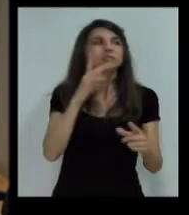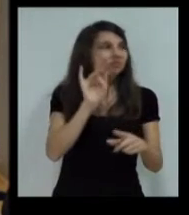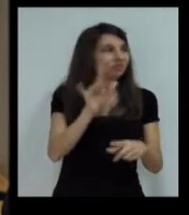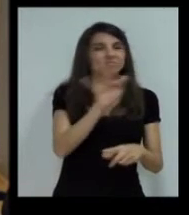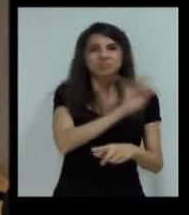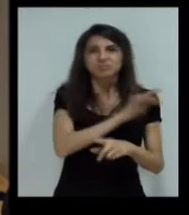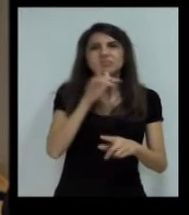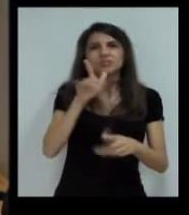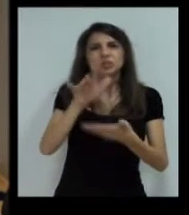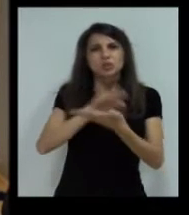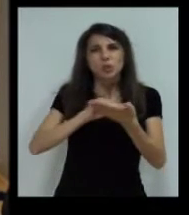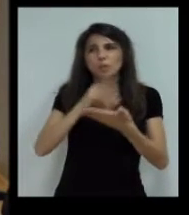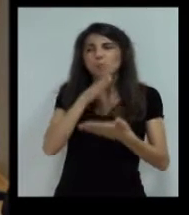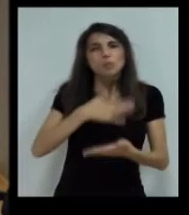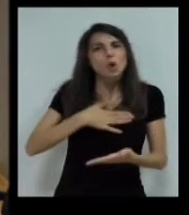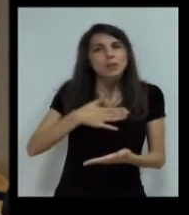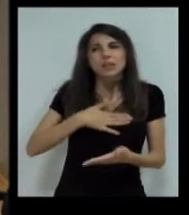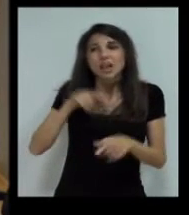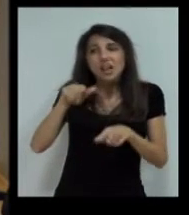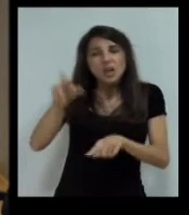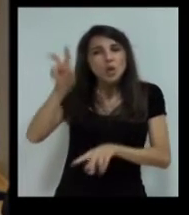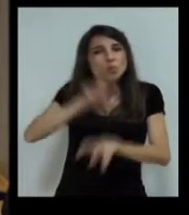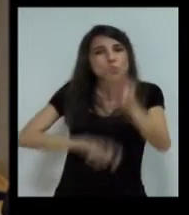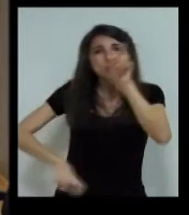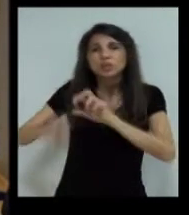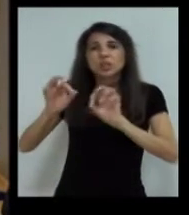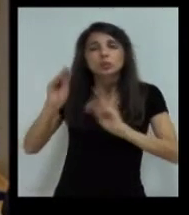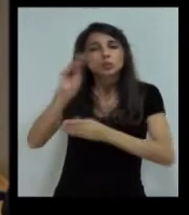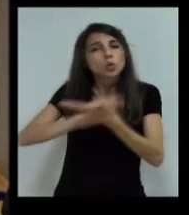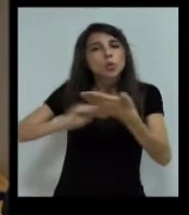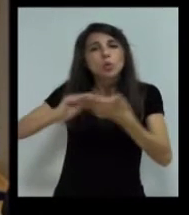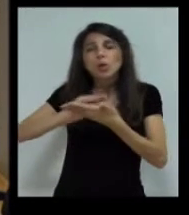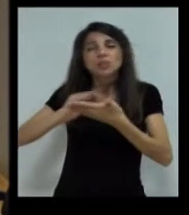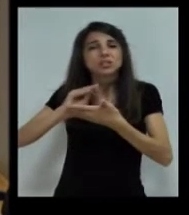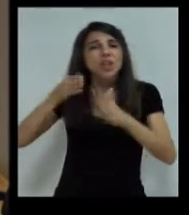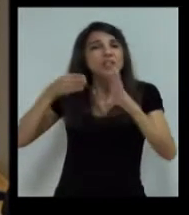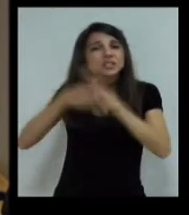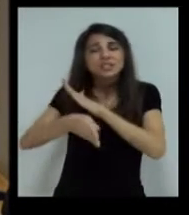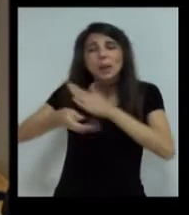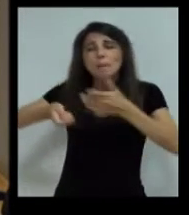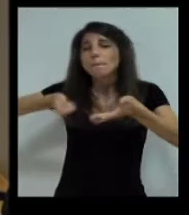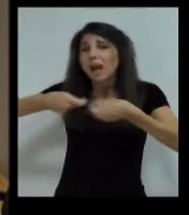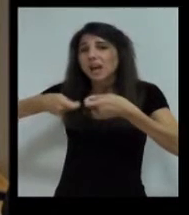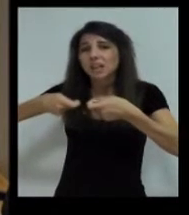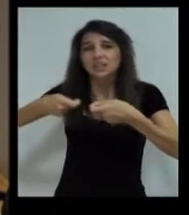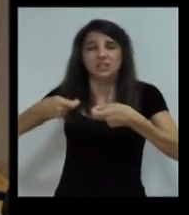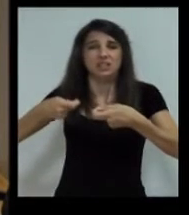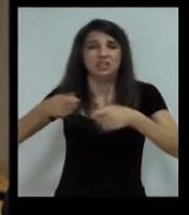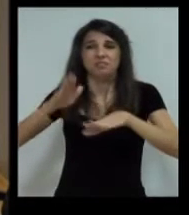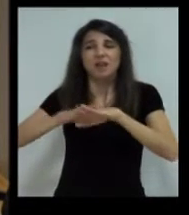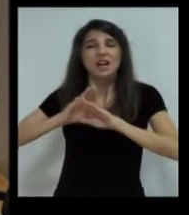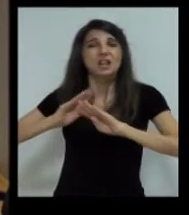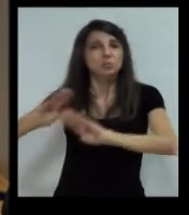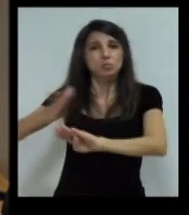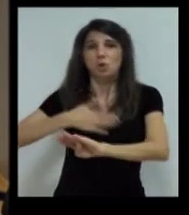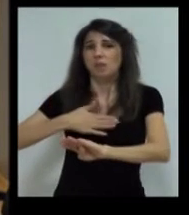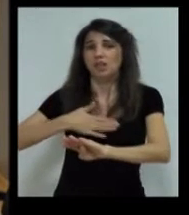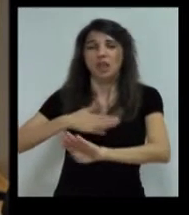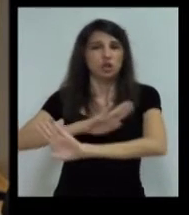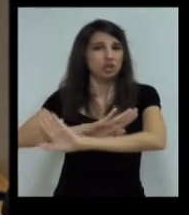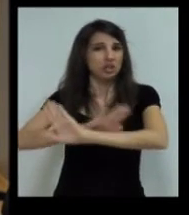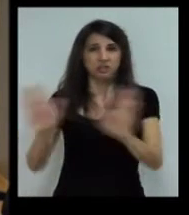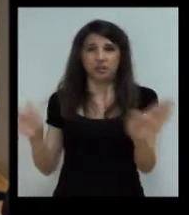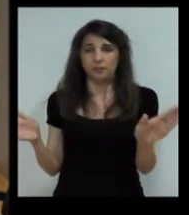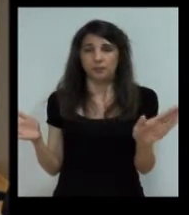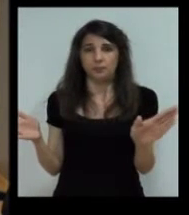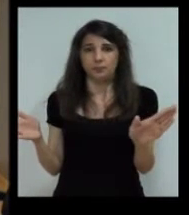acceso propietario, y en donde lo que están buscando son soluciones de accesibilidad, de marketing comercial propietarias. Esto me da pie para preguntar, primero, para que